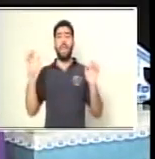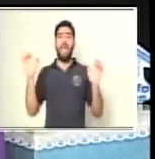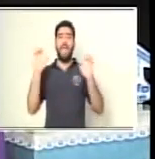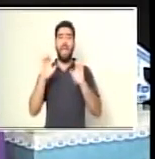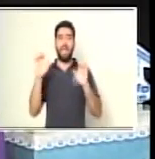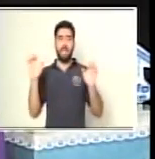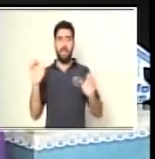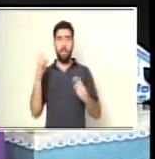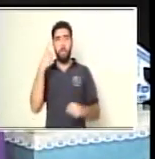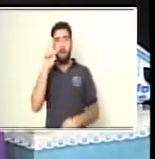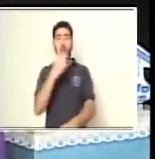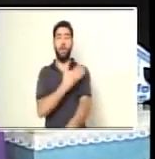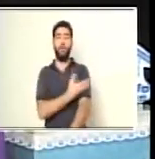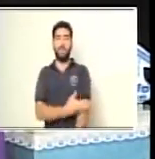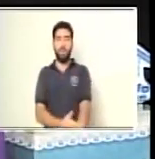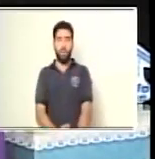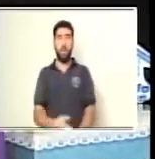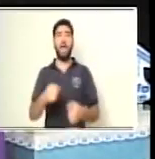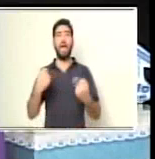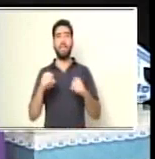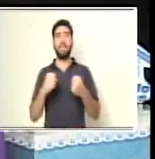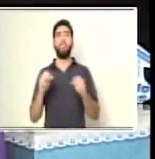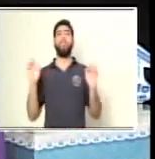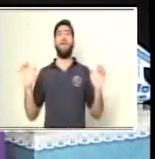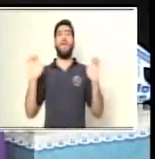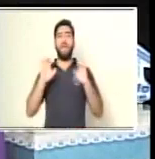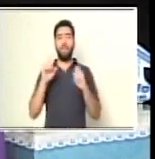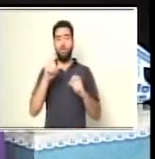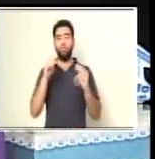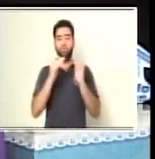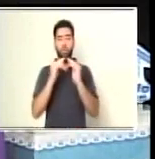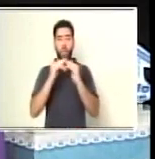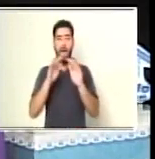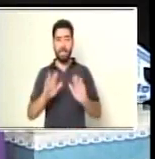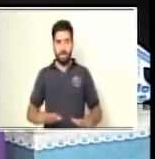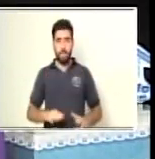puedas continuar ejercitándote en casa.